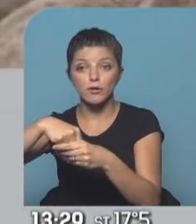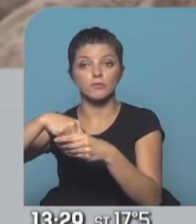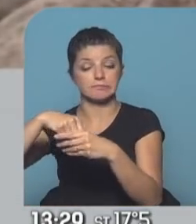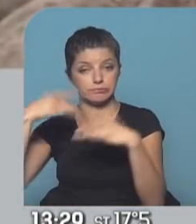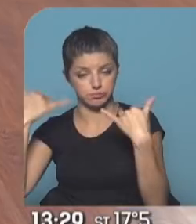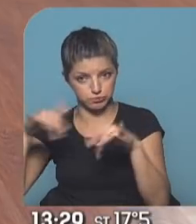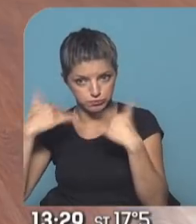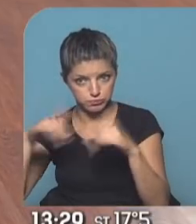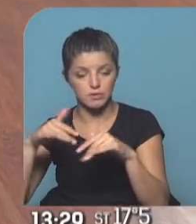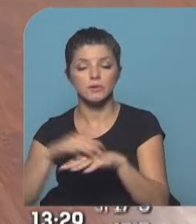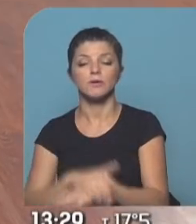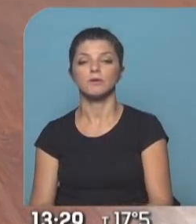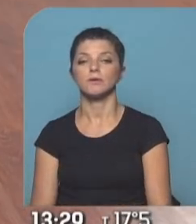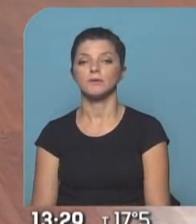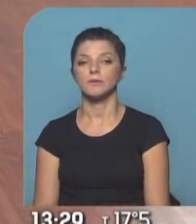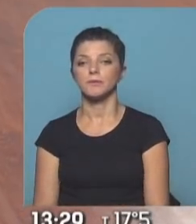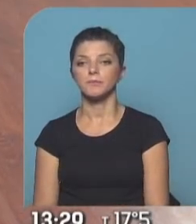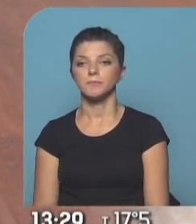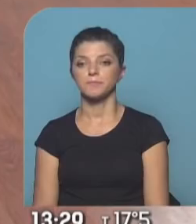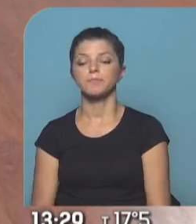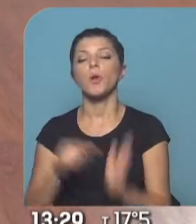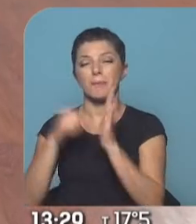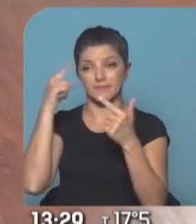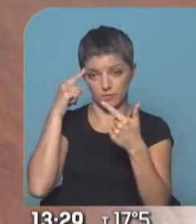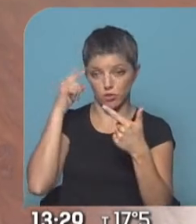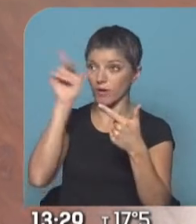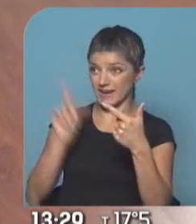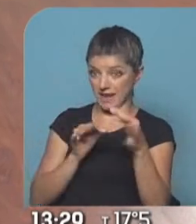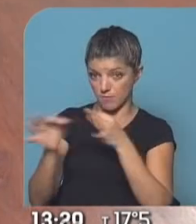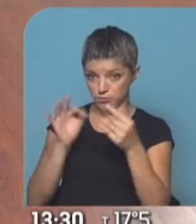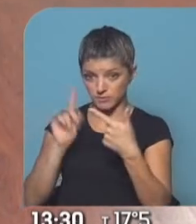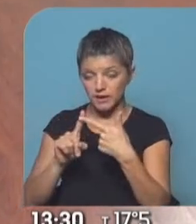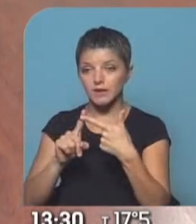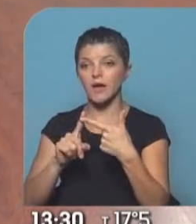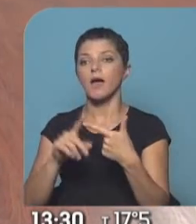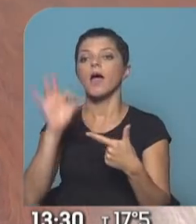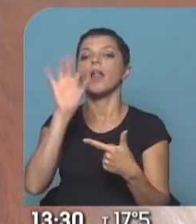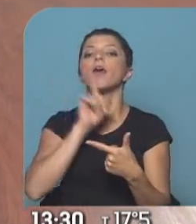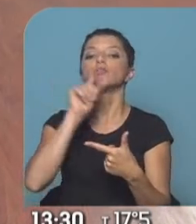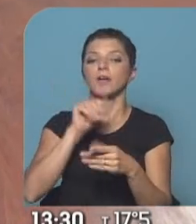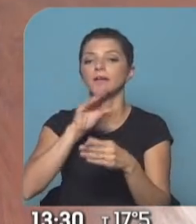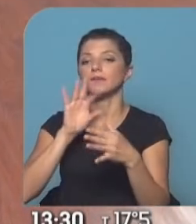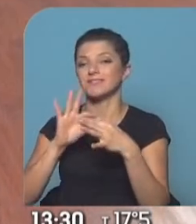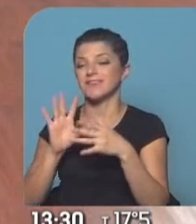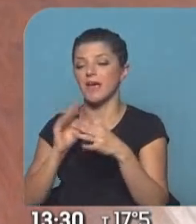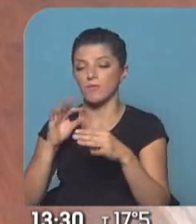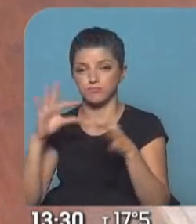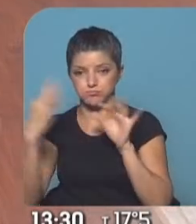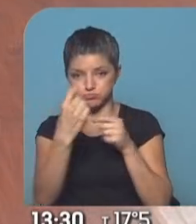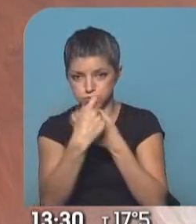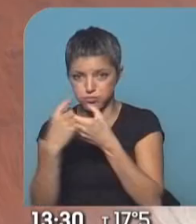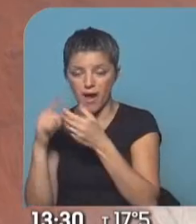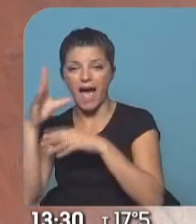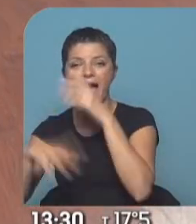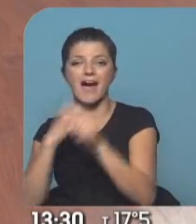de la esfera soviética, y desde el punto de vista geopolítico, ampliar la OTAN hasta las puertas de la Unión Soviética. La Unión Soviética tuvo